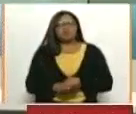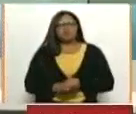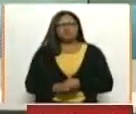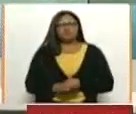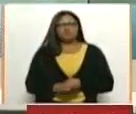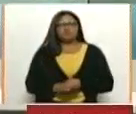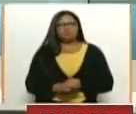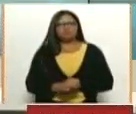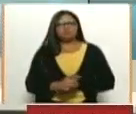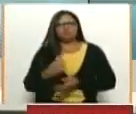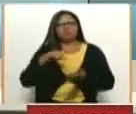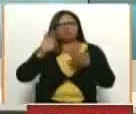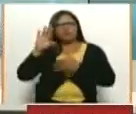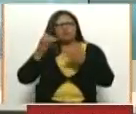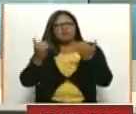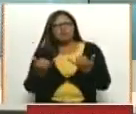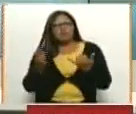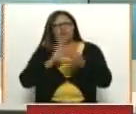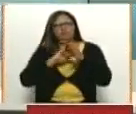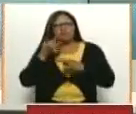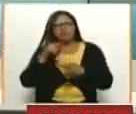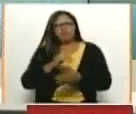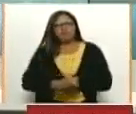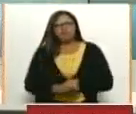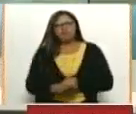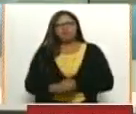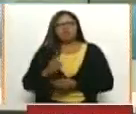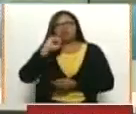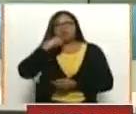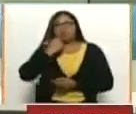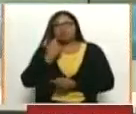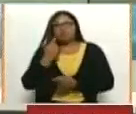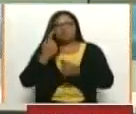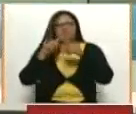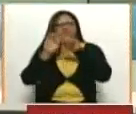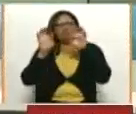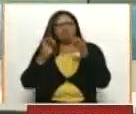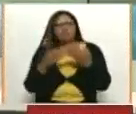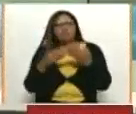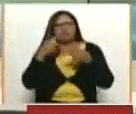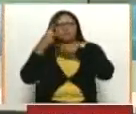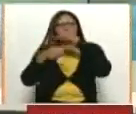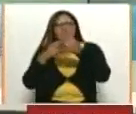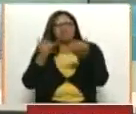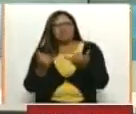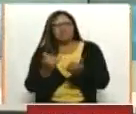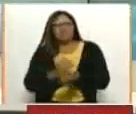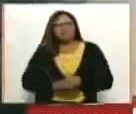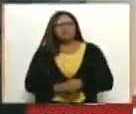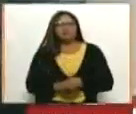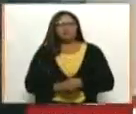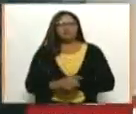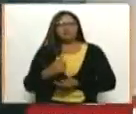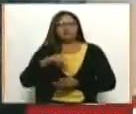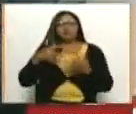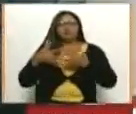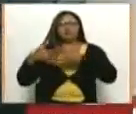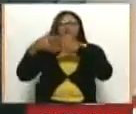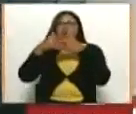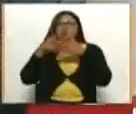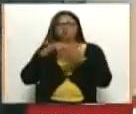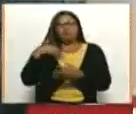estos países para Rusia, ¿no?, en esta contraposición con la política hegemónica de Estados Unidos? Claro, pero es que Estados Unidos ha